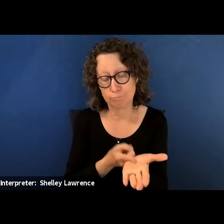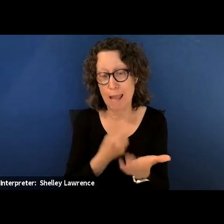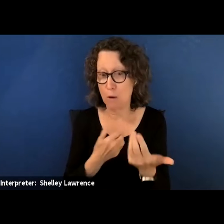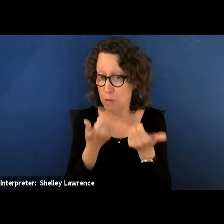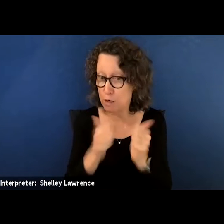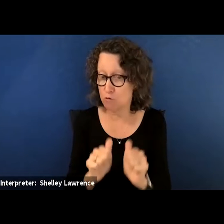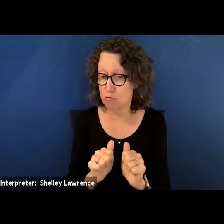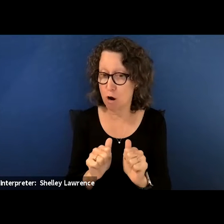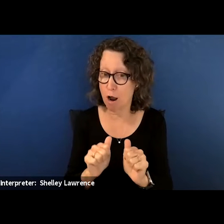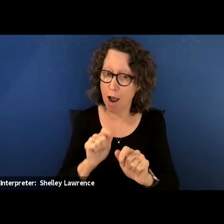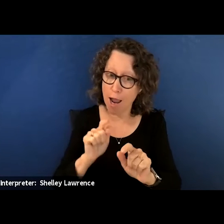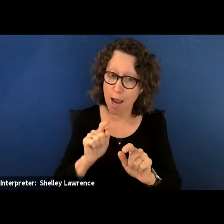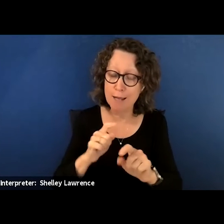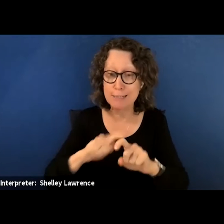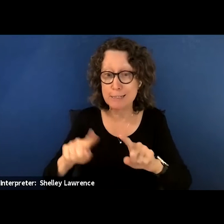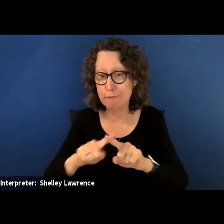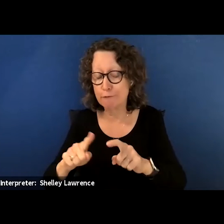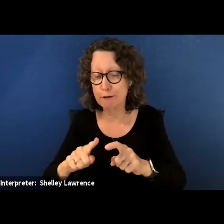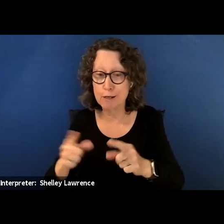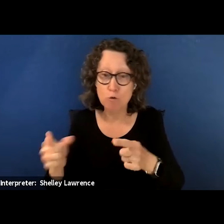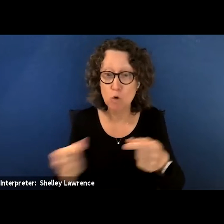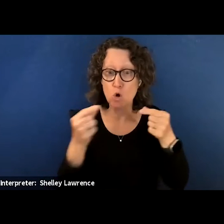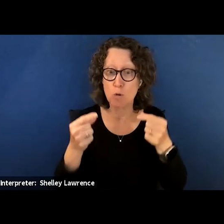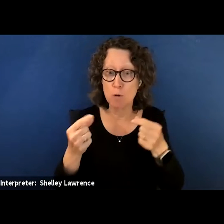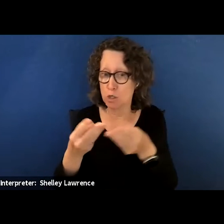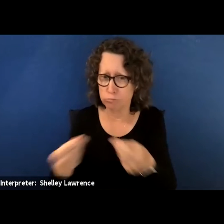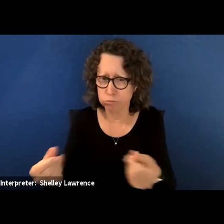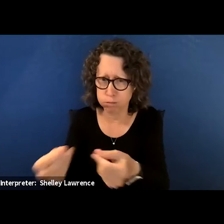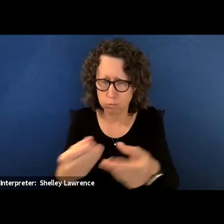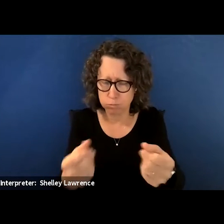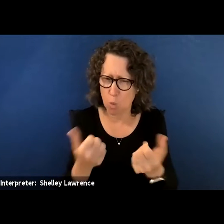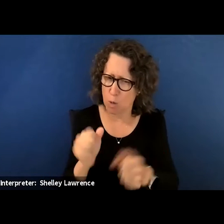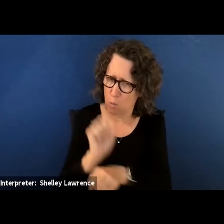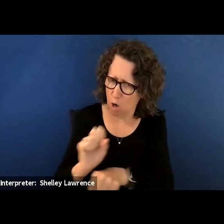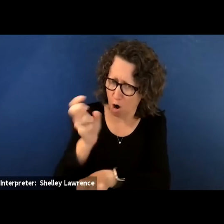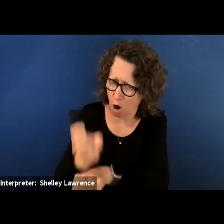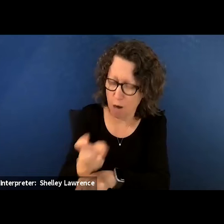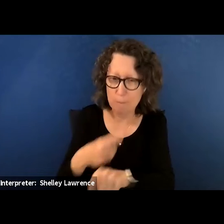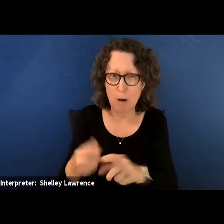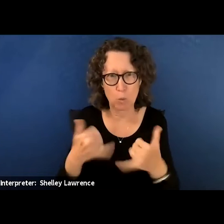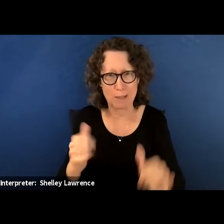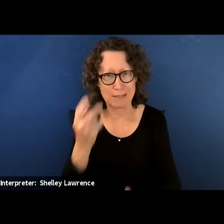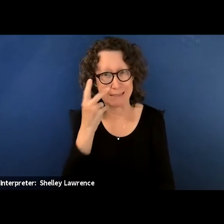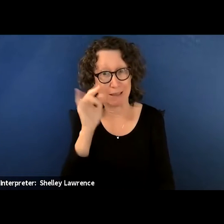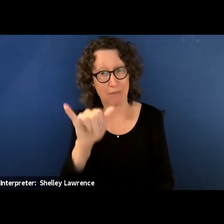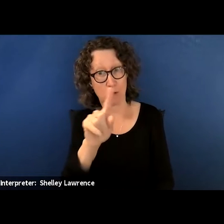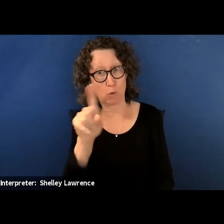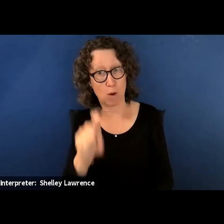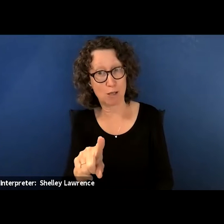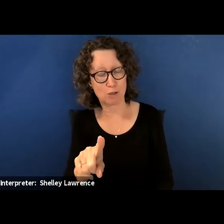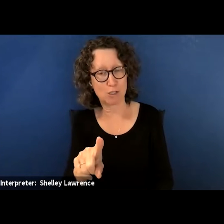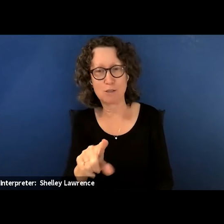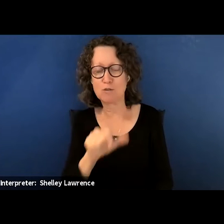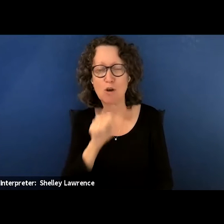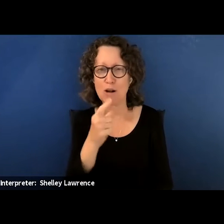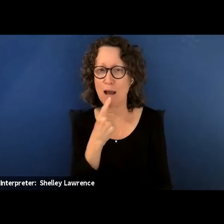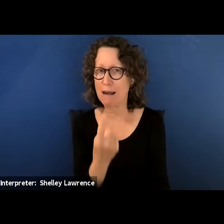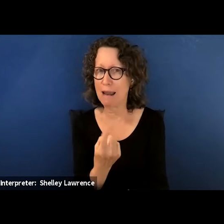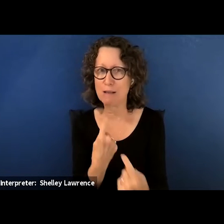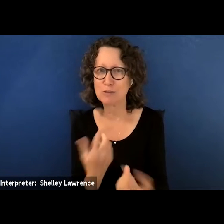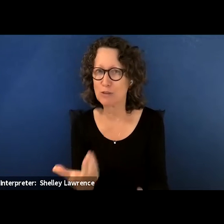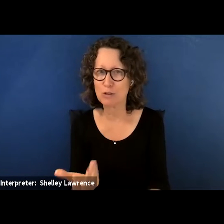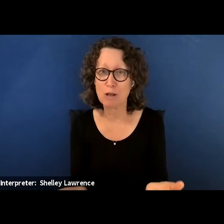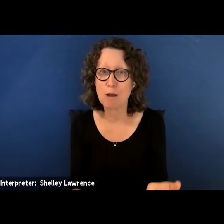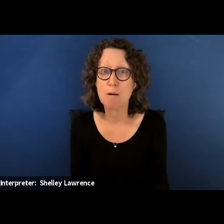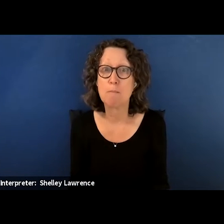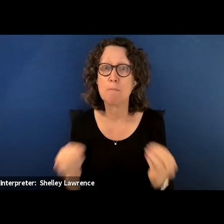hablamos y tratamos de decir la verdad para disipar diferentes rumores,